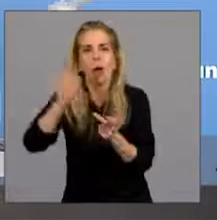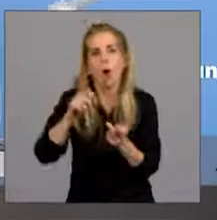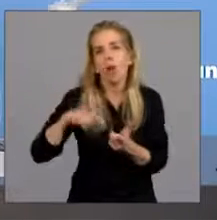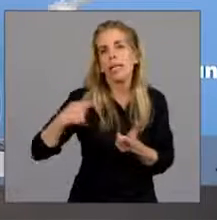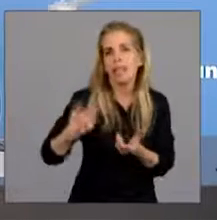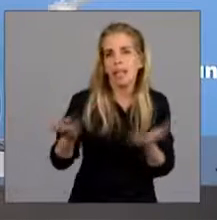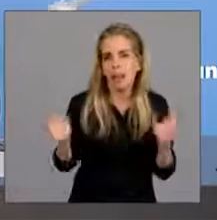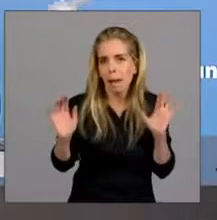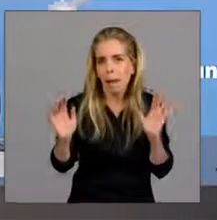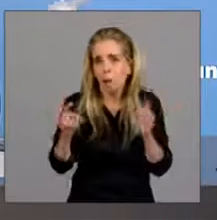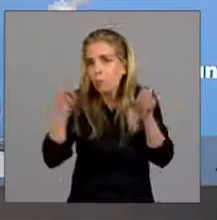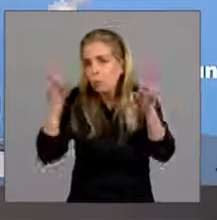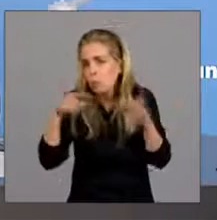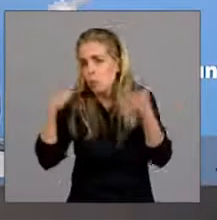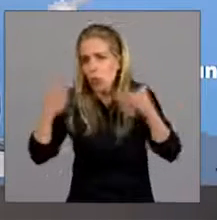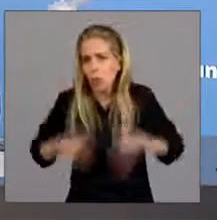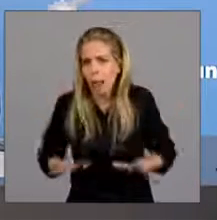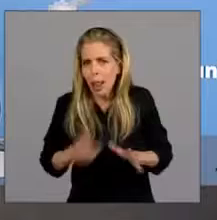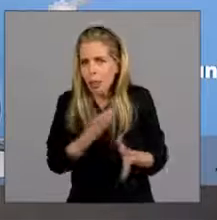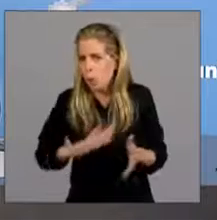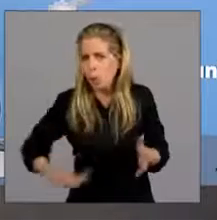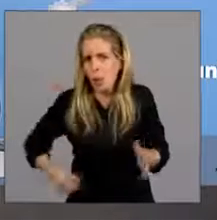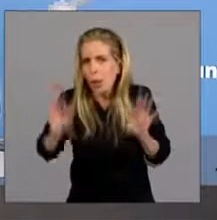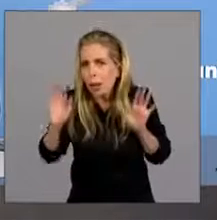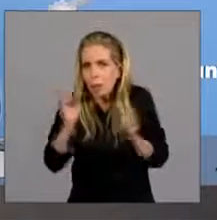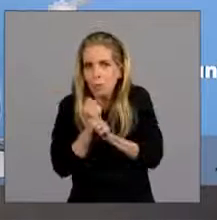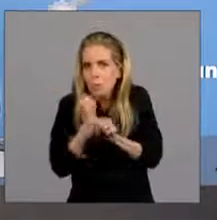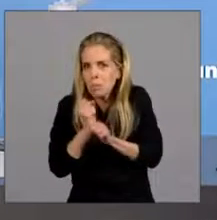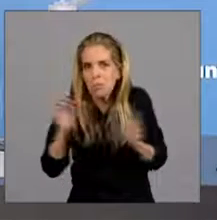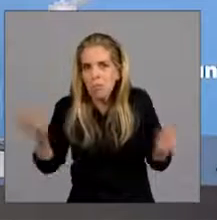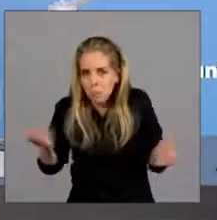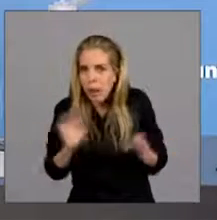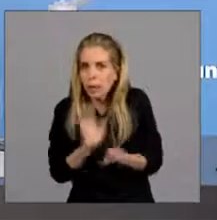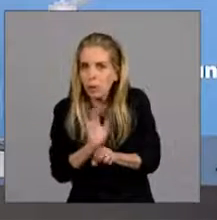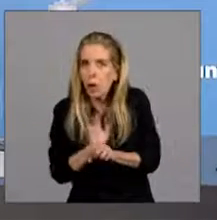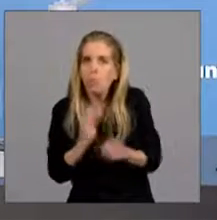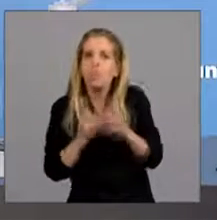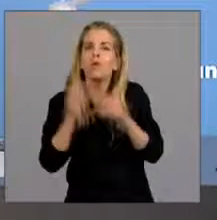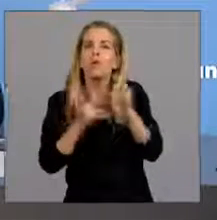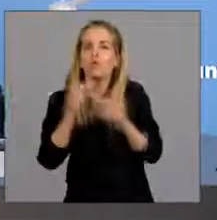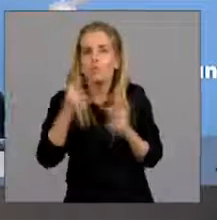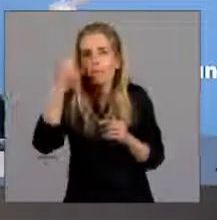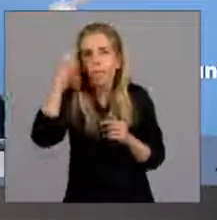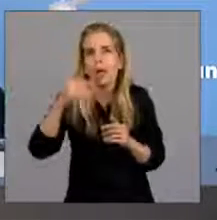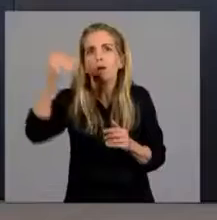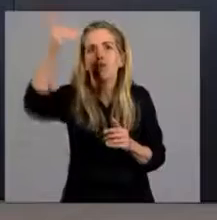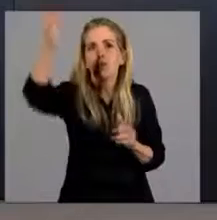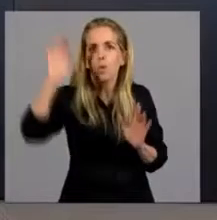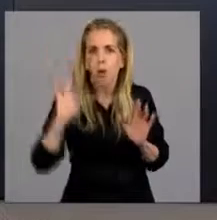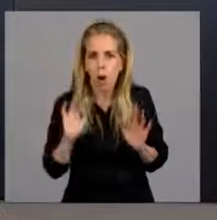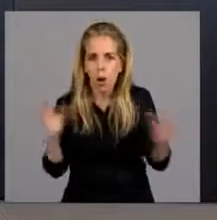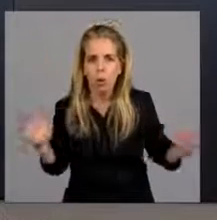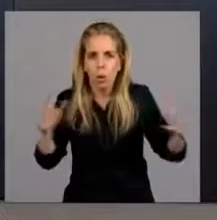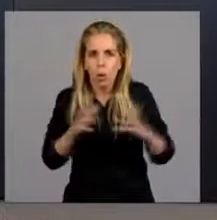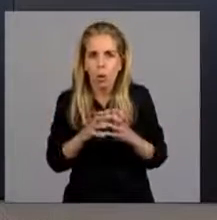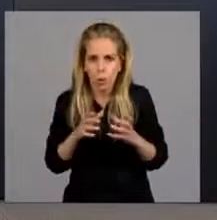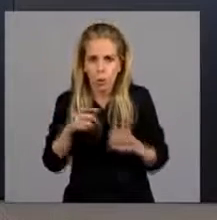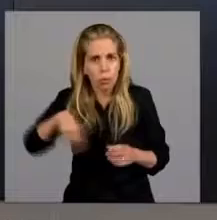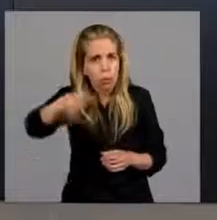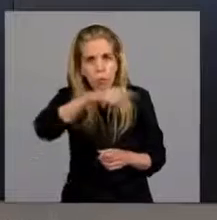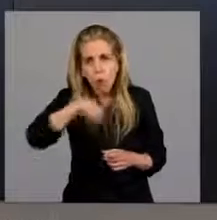sindicalistas. Eso lo tenemos que hacer como una práctica para construir consensos con vista al futuro, porque todos somos